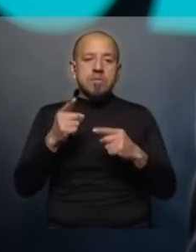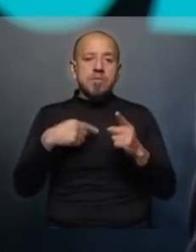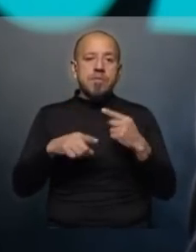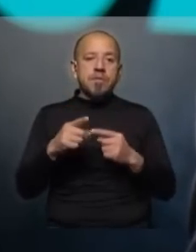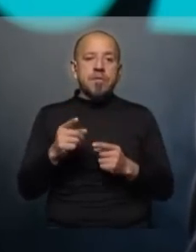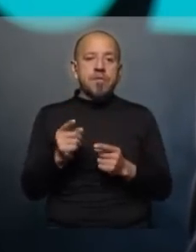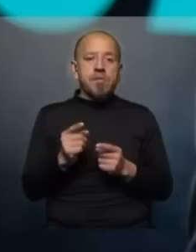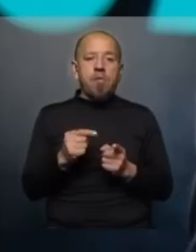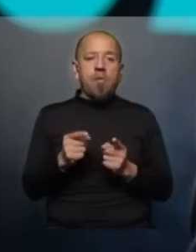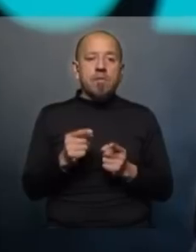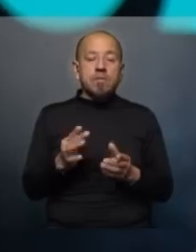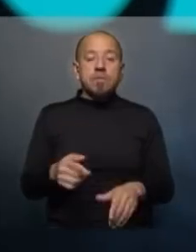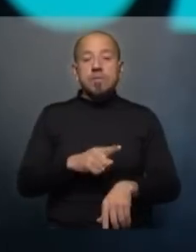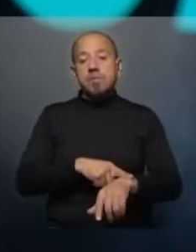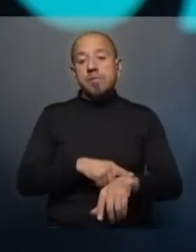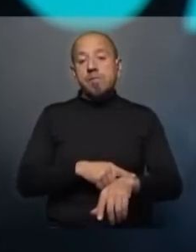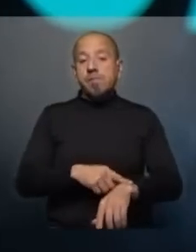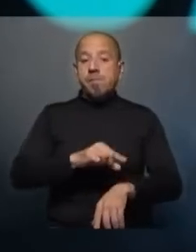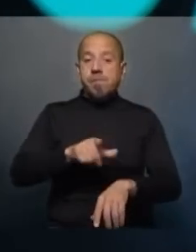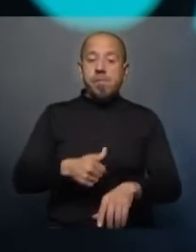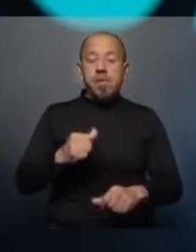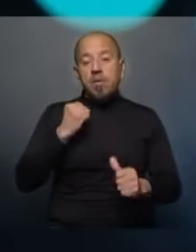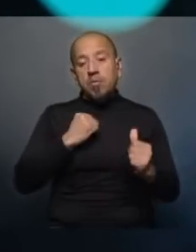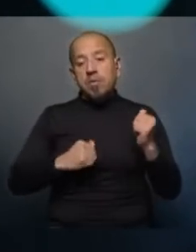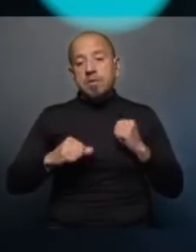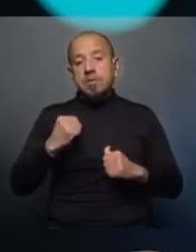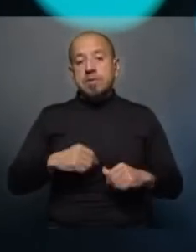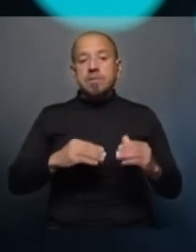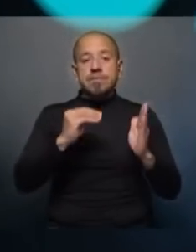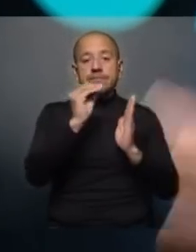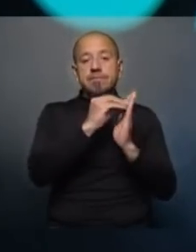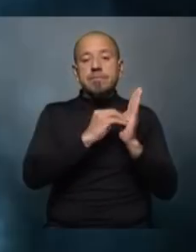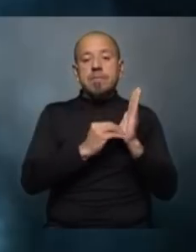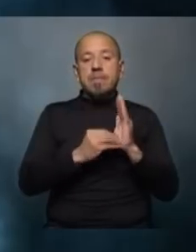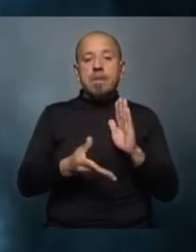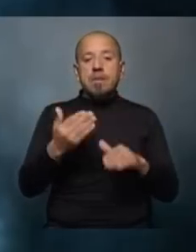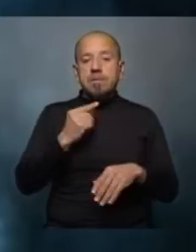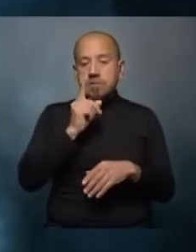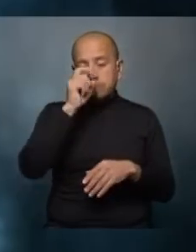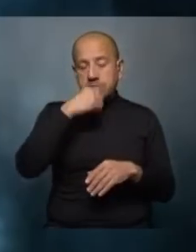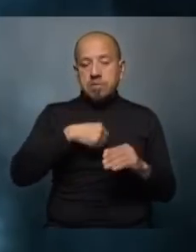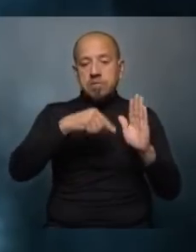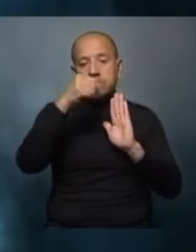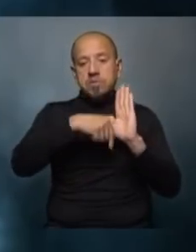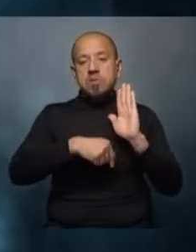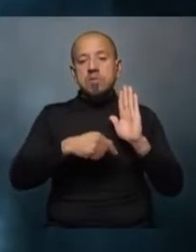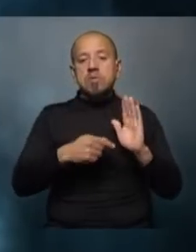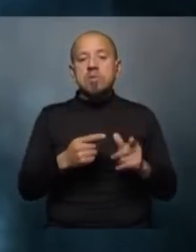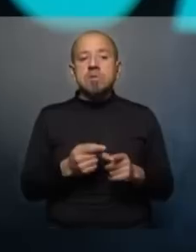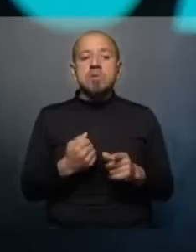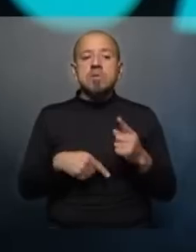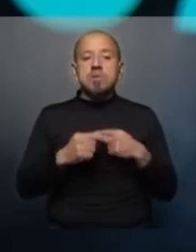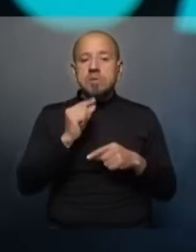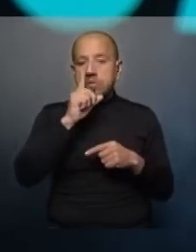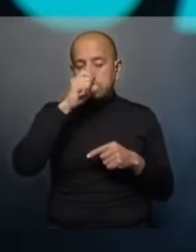en en hay retrasos en la actividad quirúrgica hay listas de espera más que en Montevideo y más que en monevideo y más que en el sur pero también en